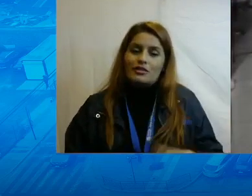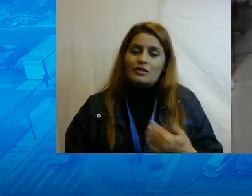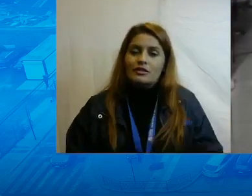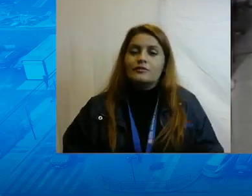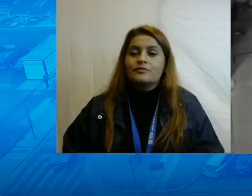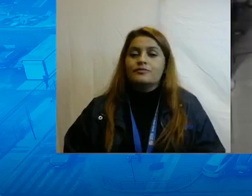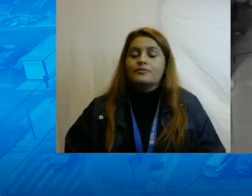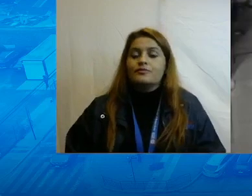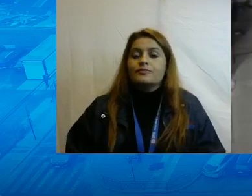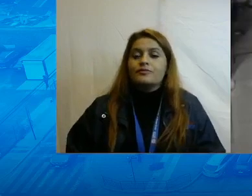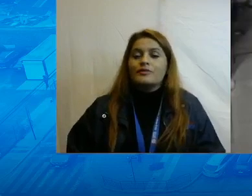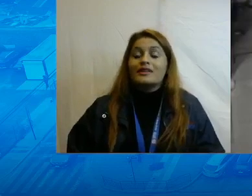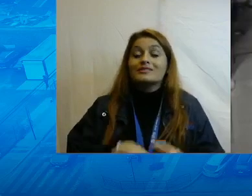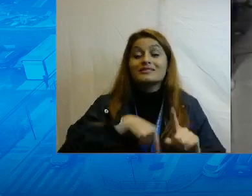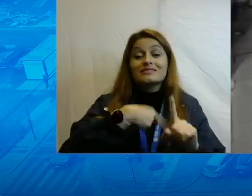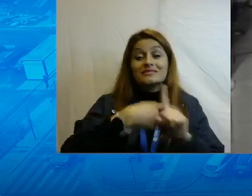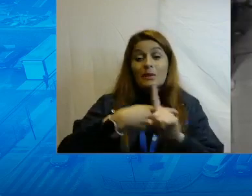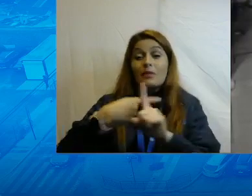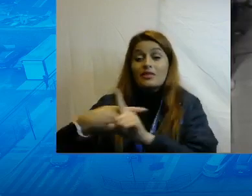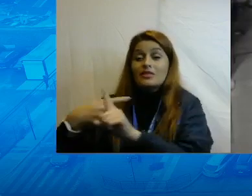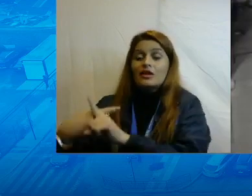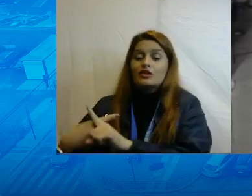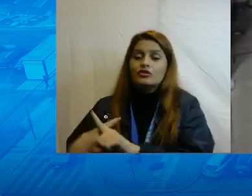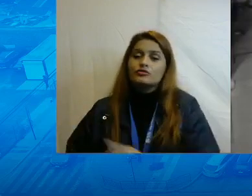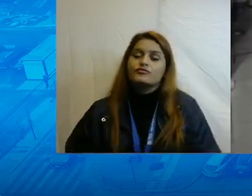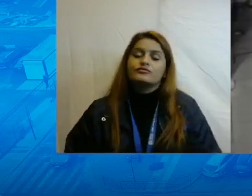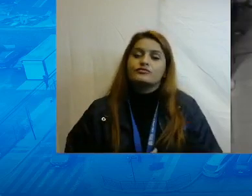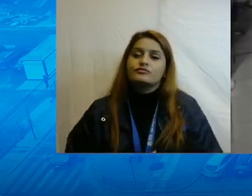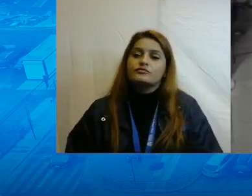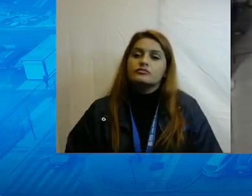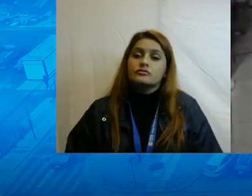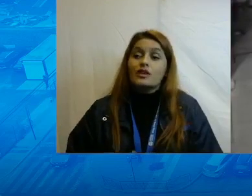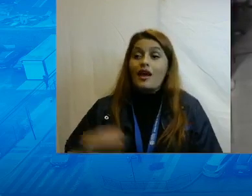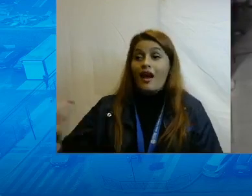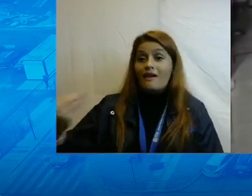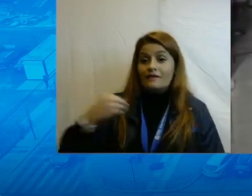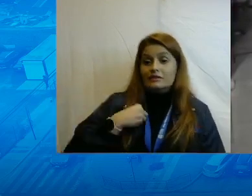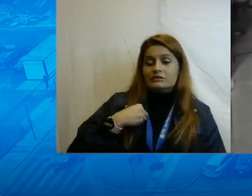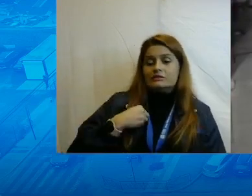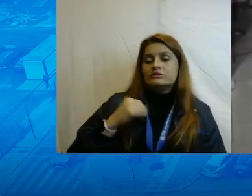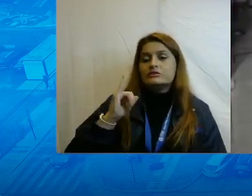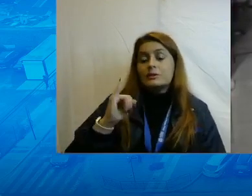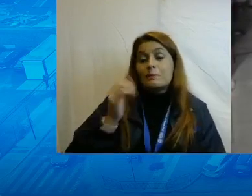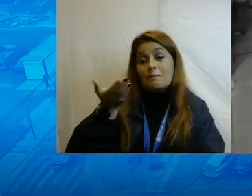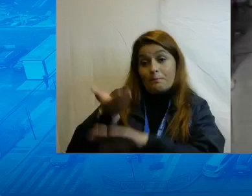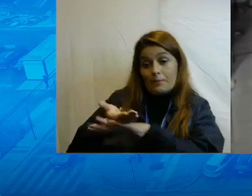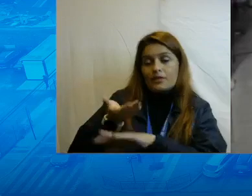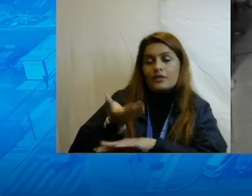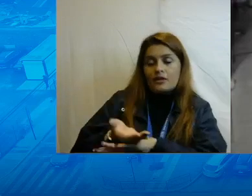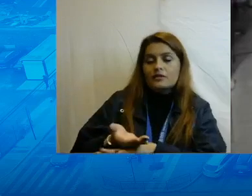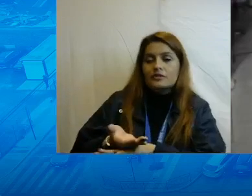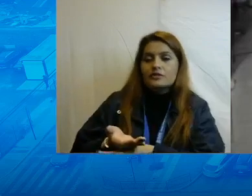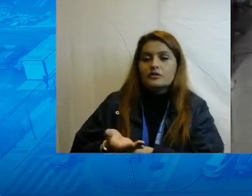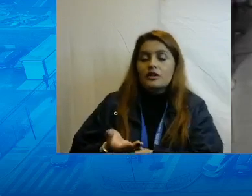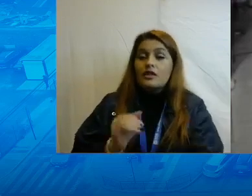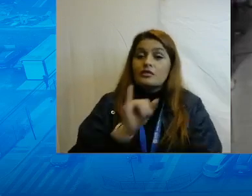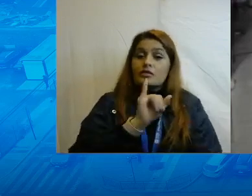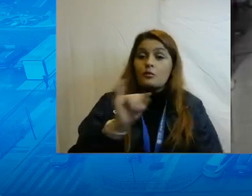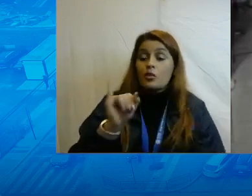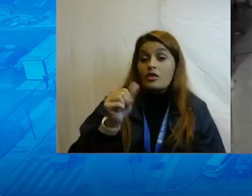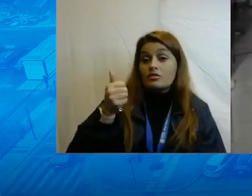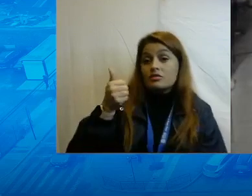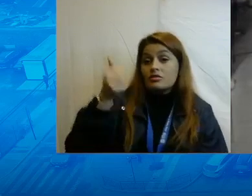En relación al cementerio, bueno, acusamos recibo, digo, de ese punto. No sé si la directora